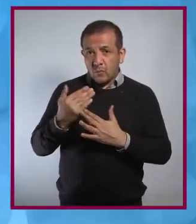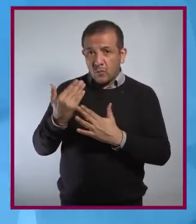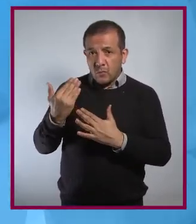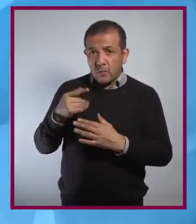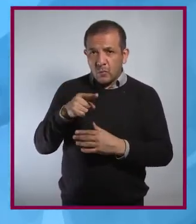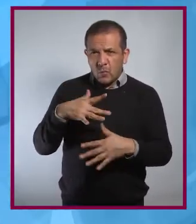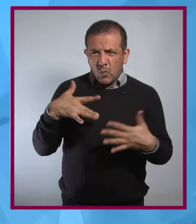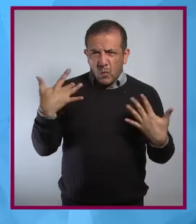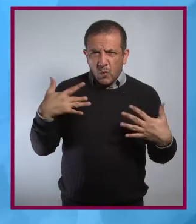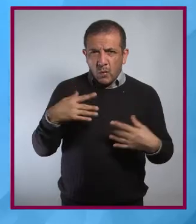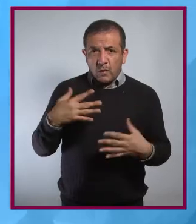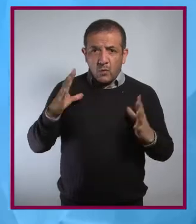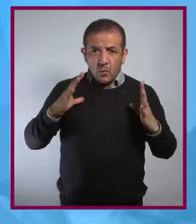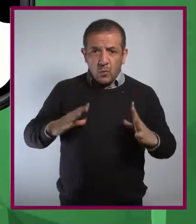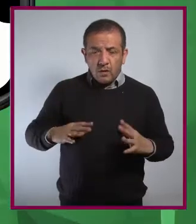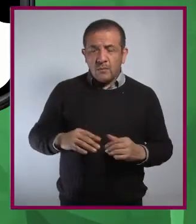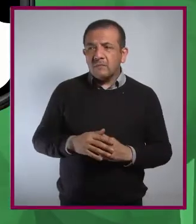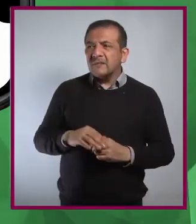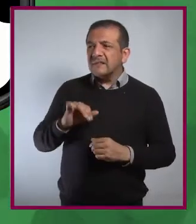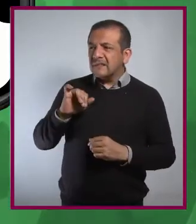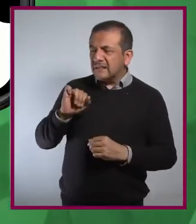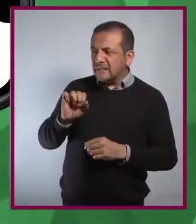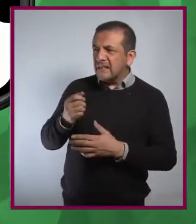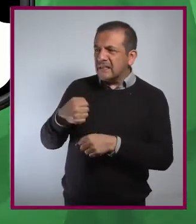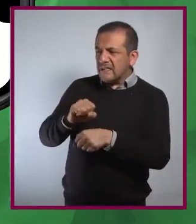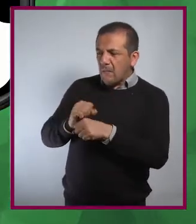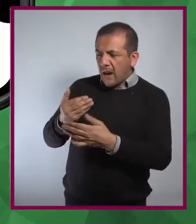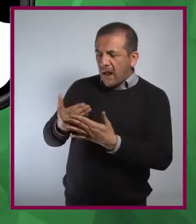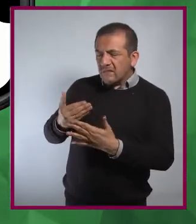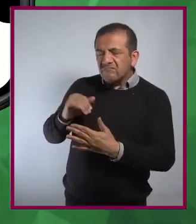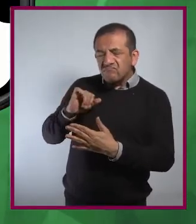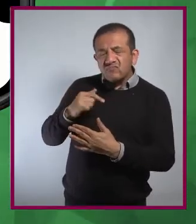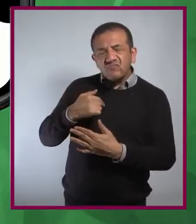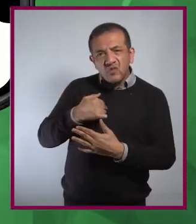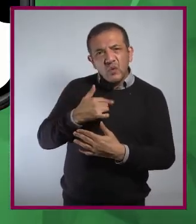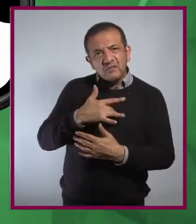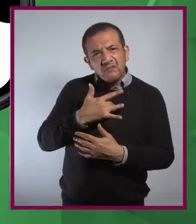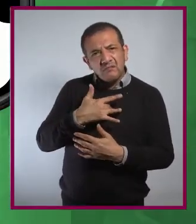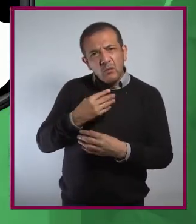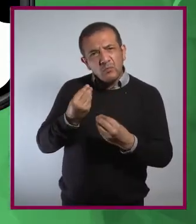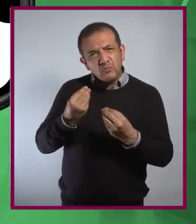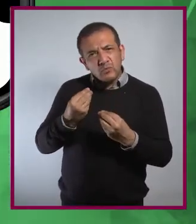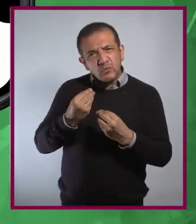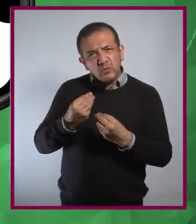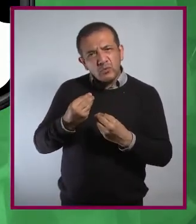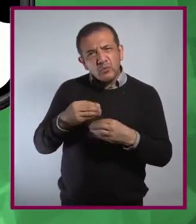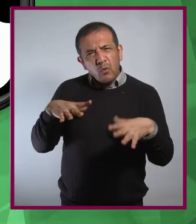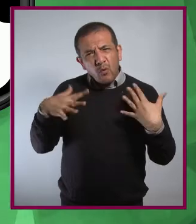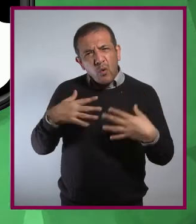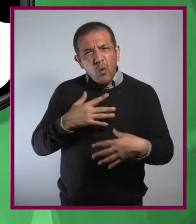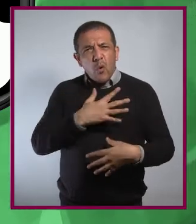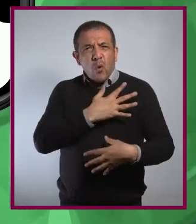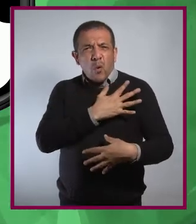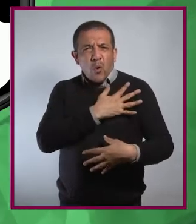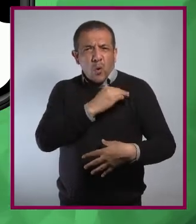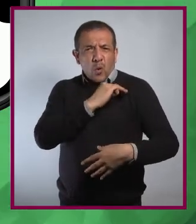sentido algún dolor en tu cuerpo? En la última semana, a decir verdad, sí he sentido mucho dolor muscular